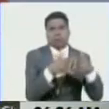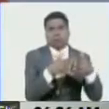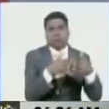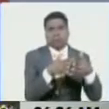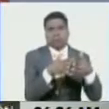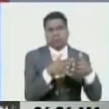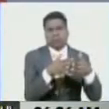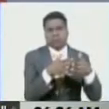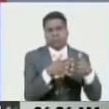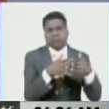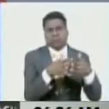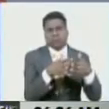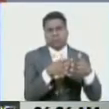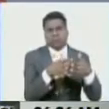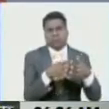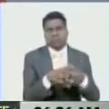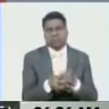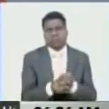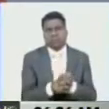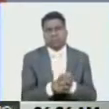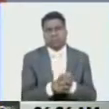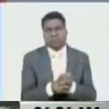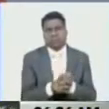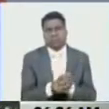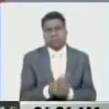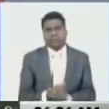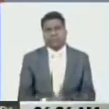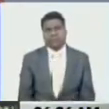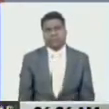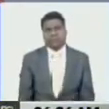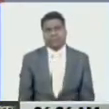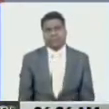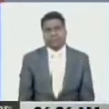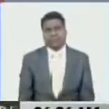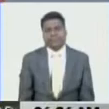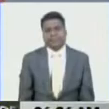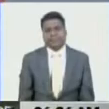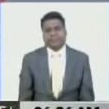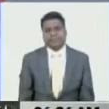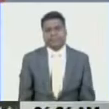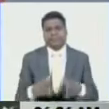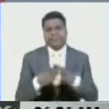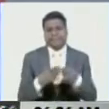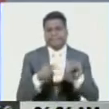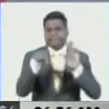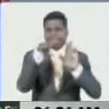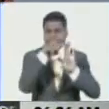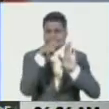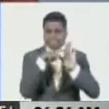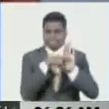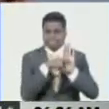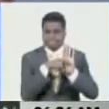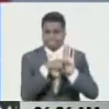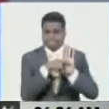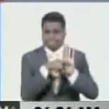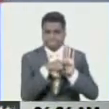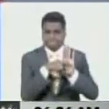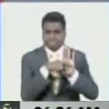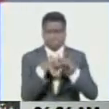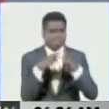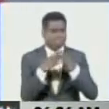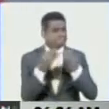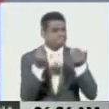que permea y determina y define el funcionamiento de las